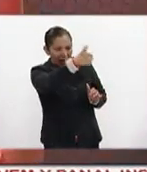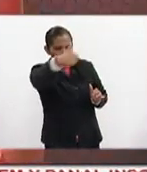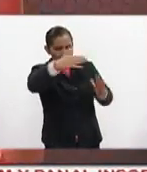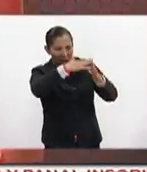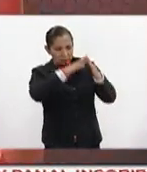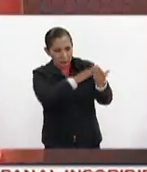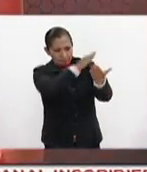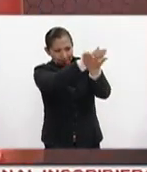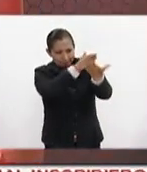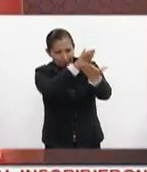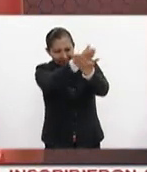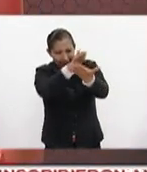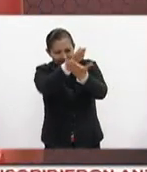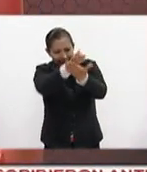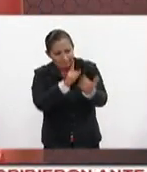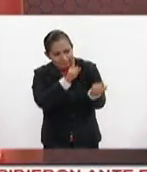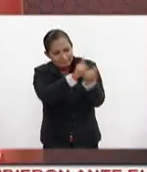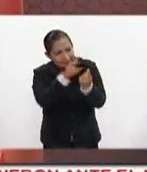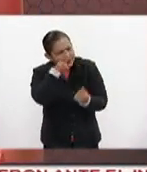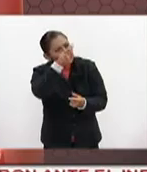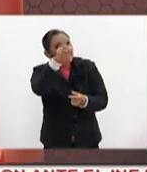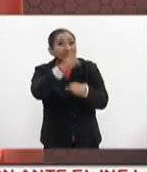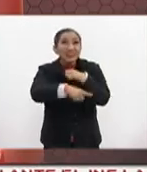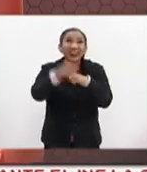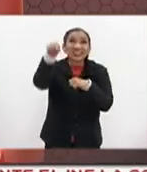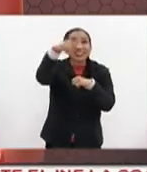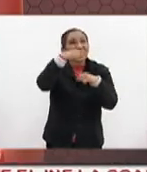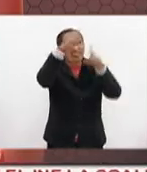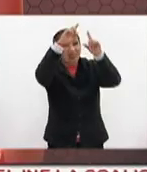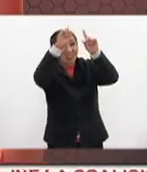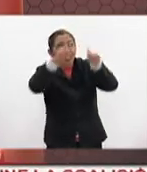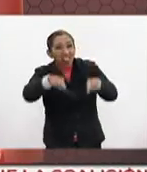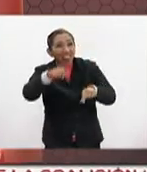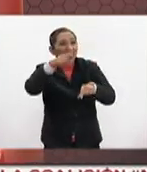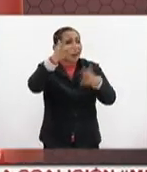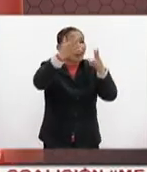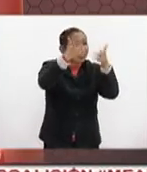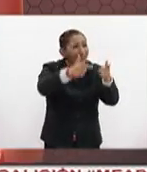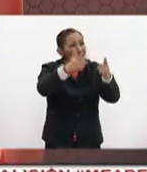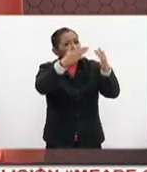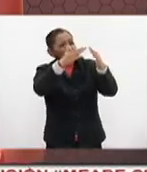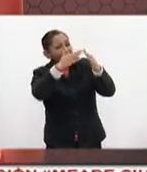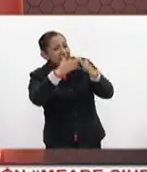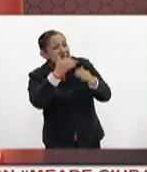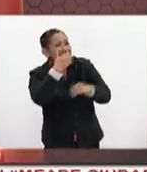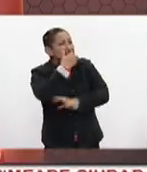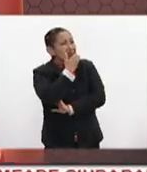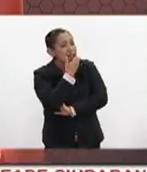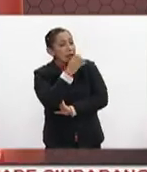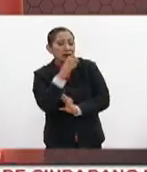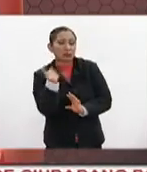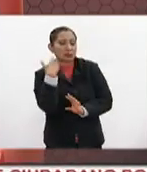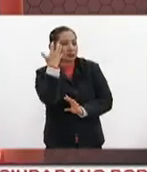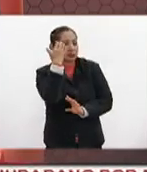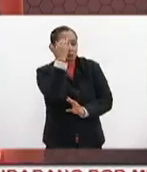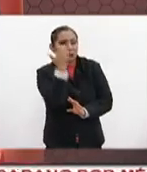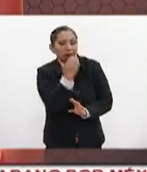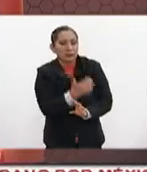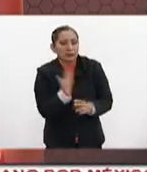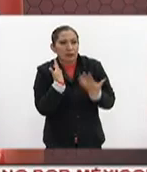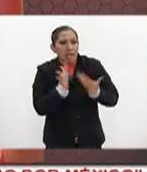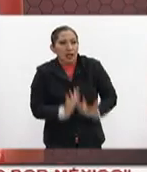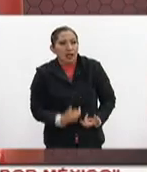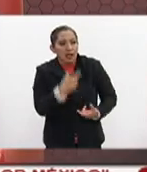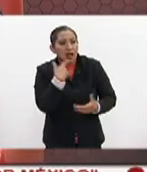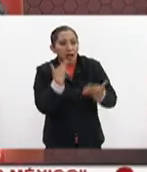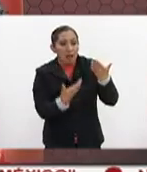casa, ver los daños estructurales y físicos, materiales, pues es muy impresionante,